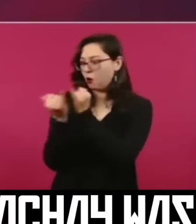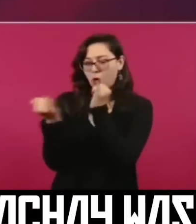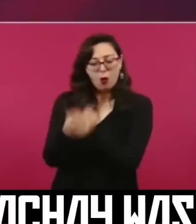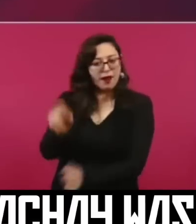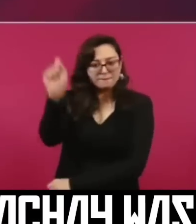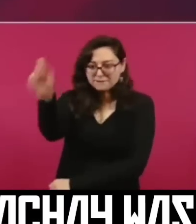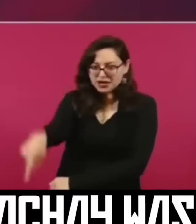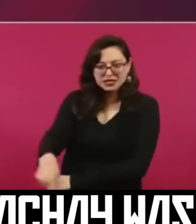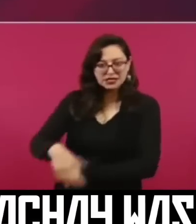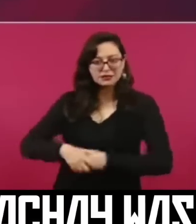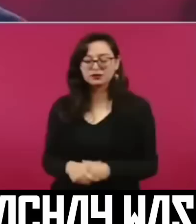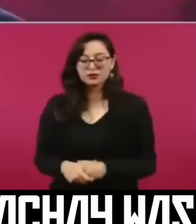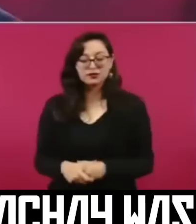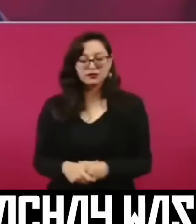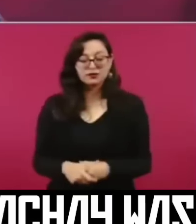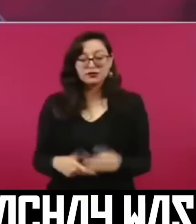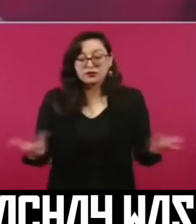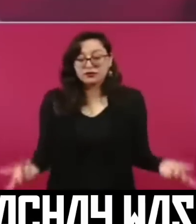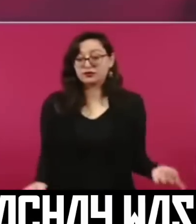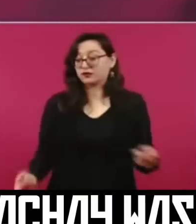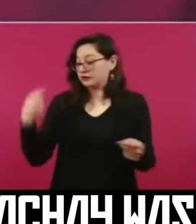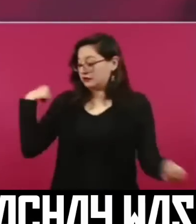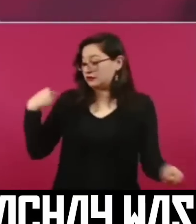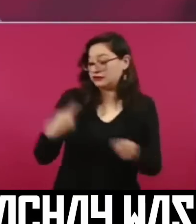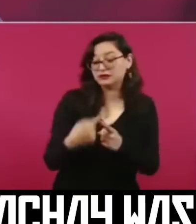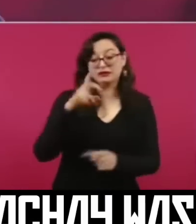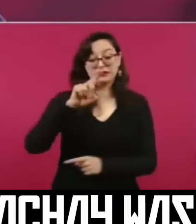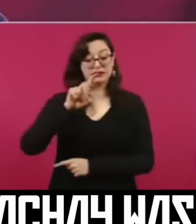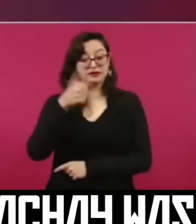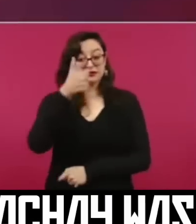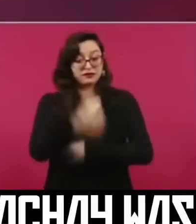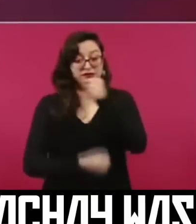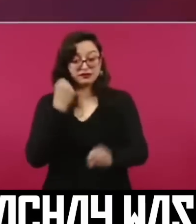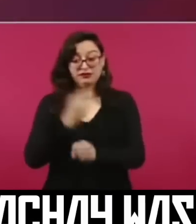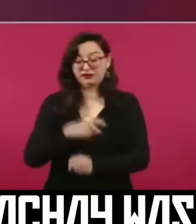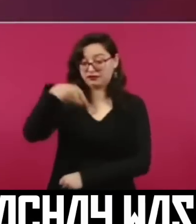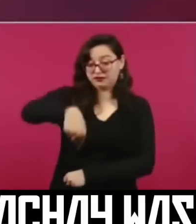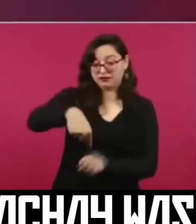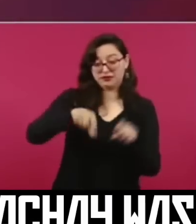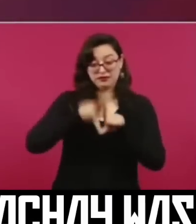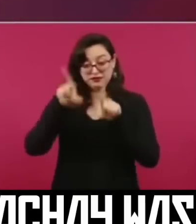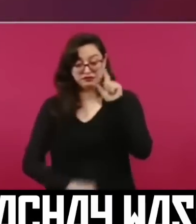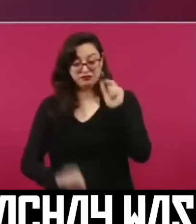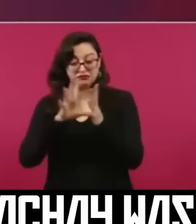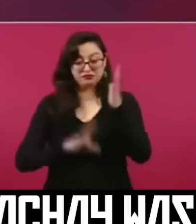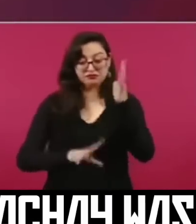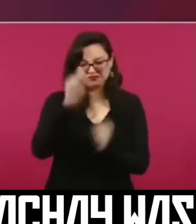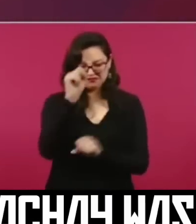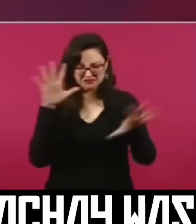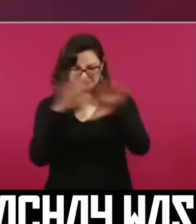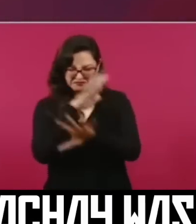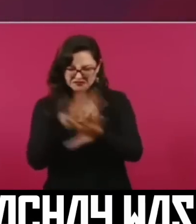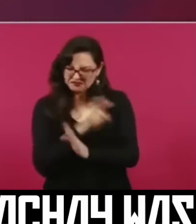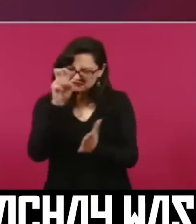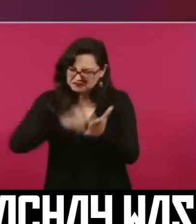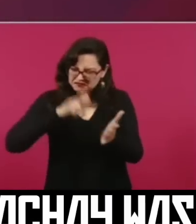años, ninguna reforma a la Constitución se llevó a cabo para beneficiar al pueblo raso.